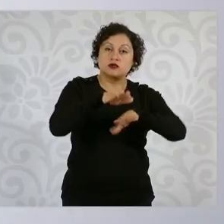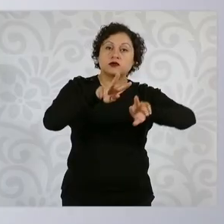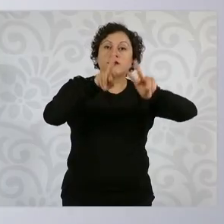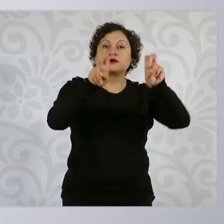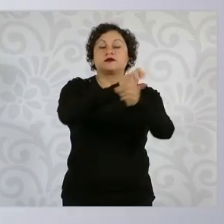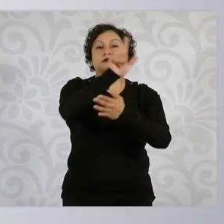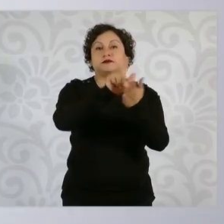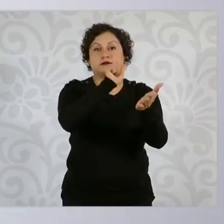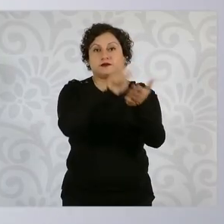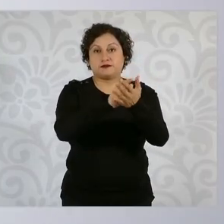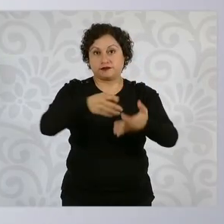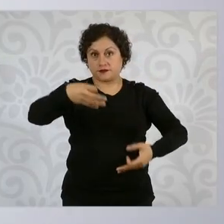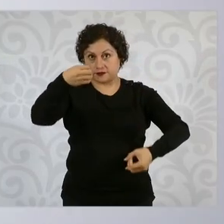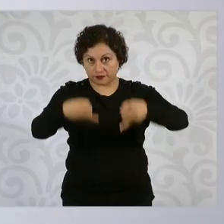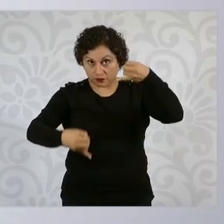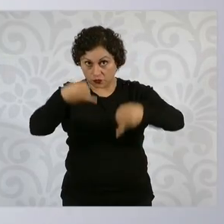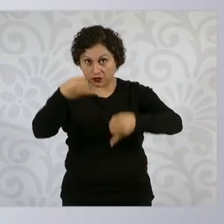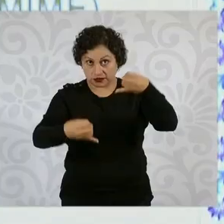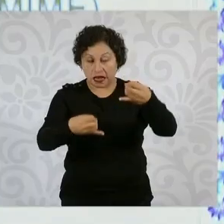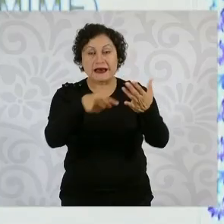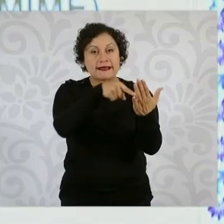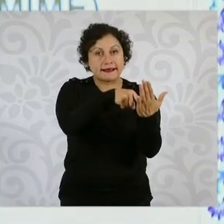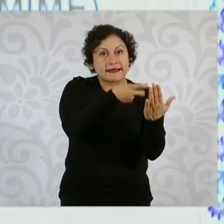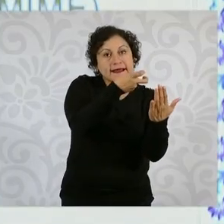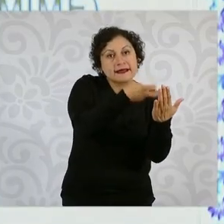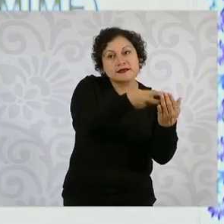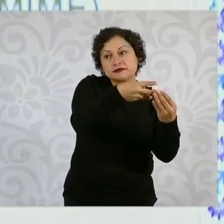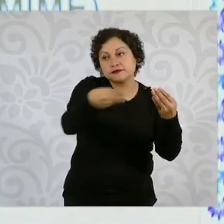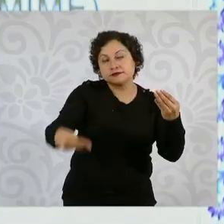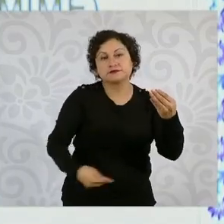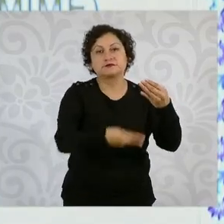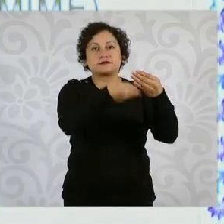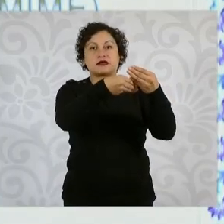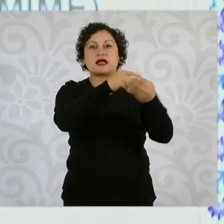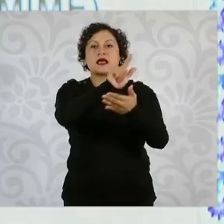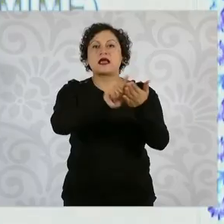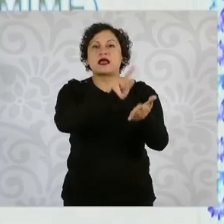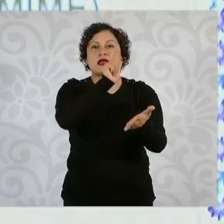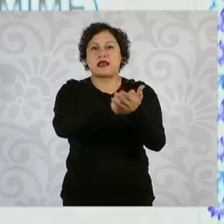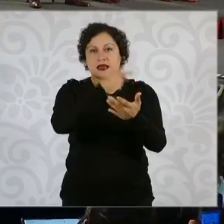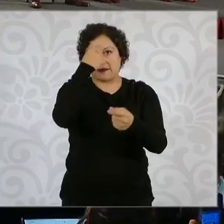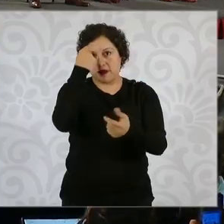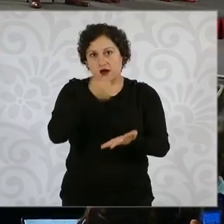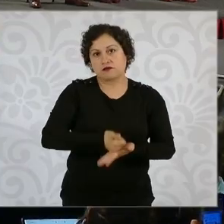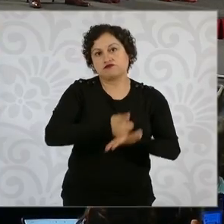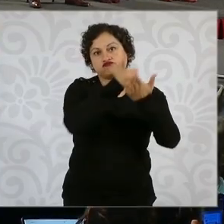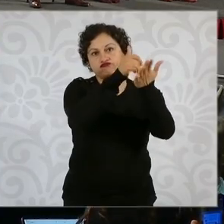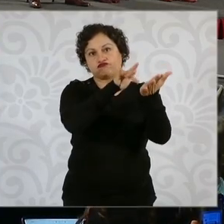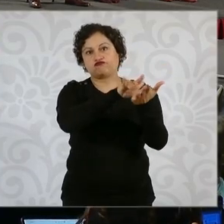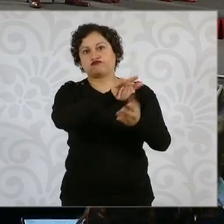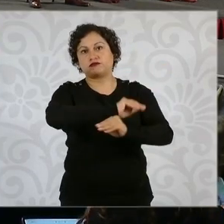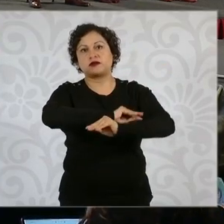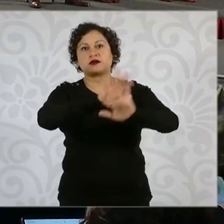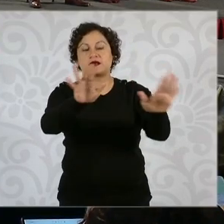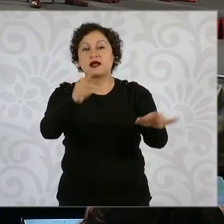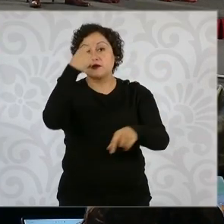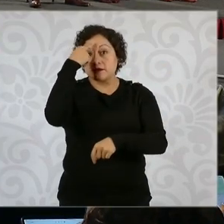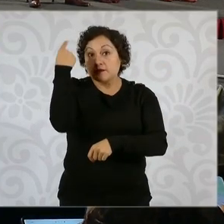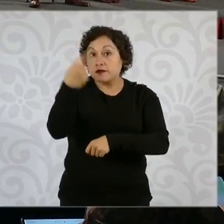para que a partir de el 15 o 16, ¿qué es? El 15 de